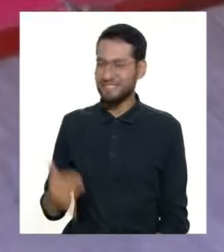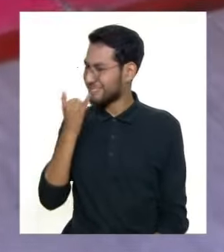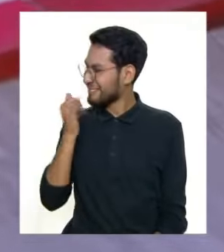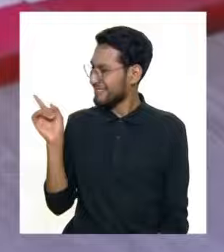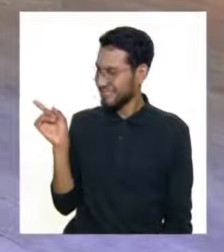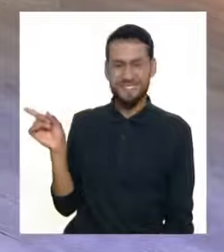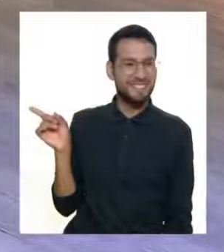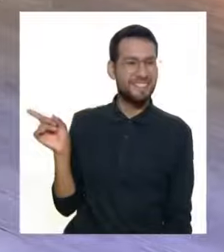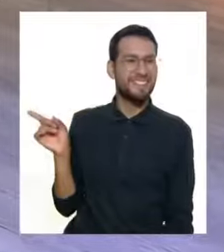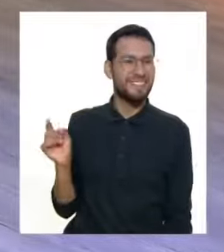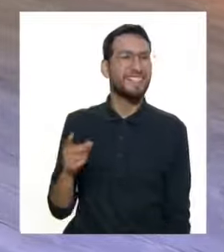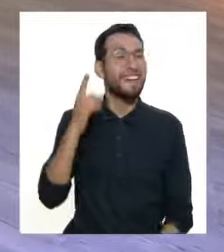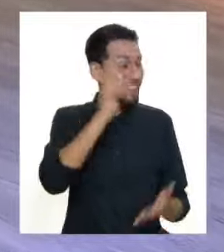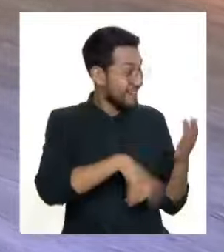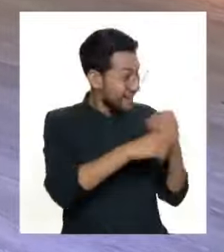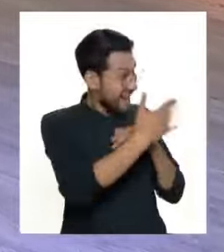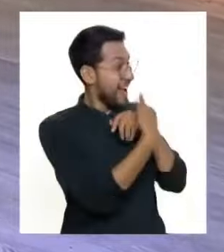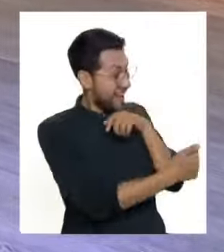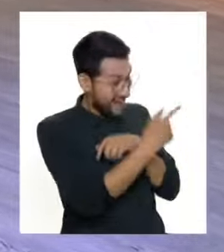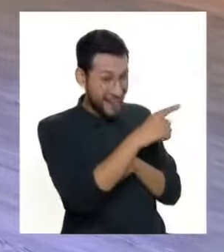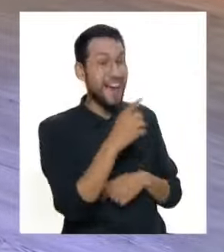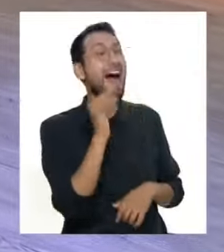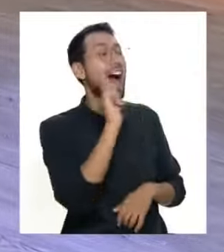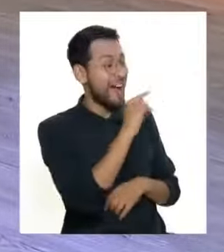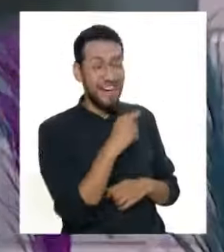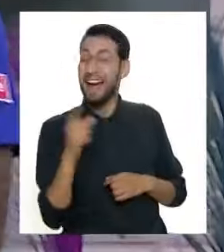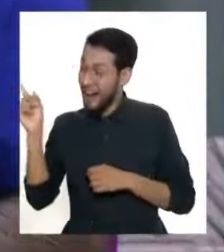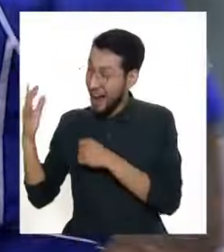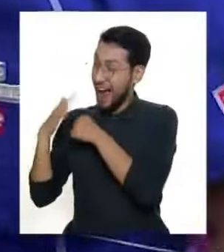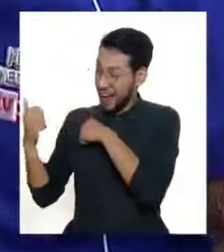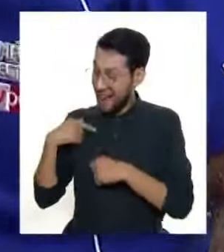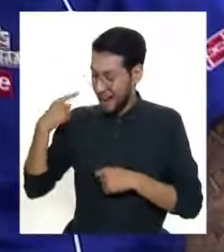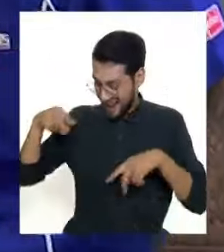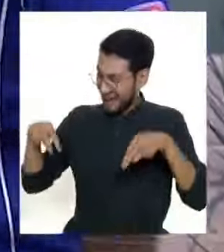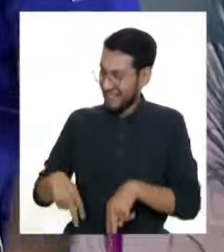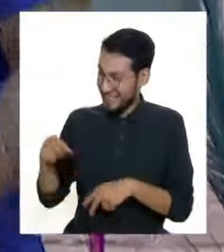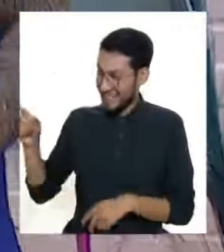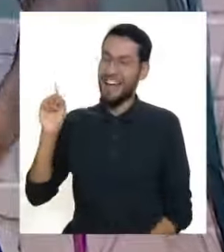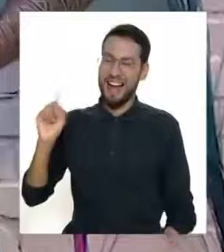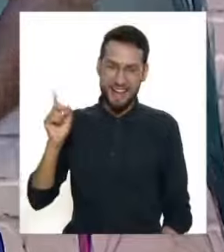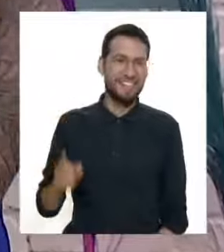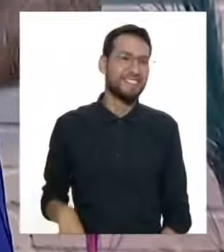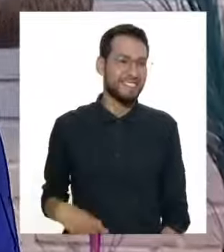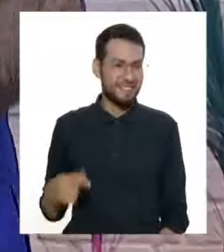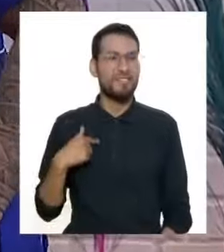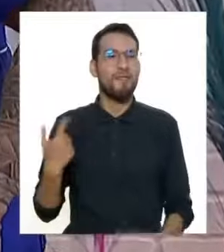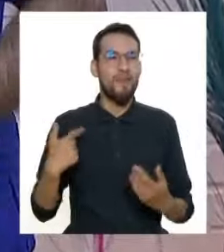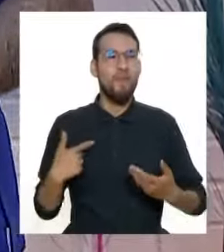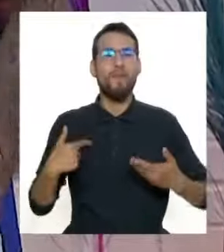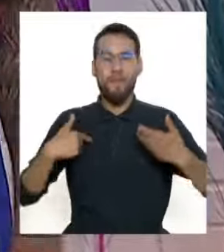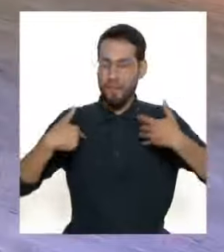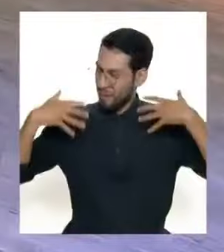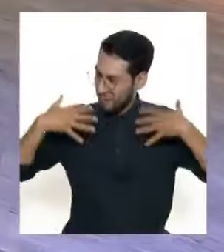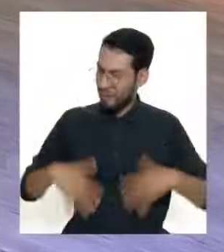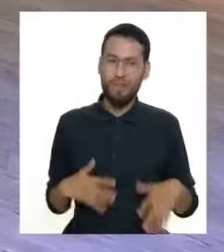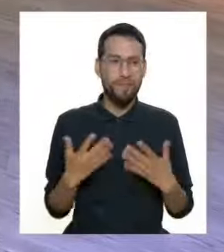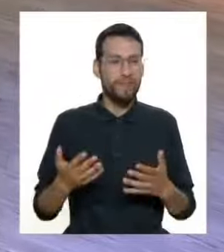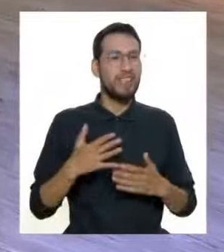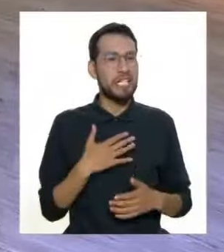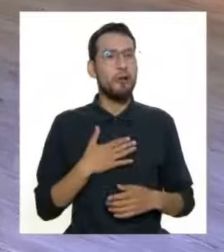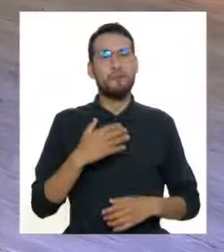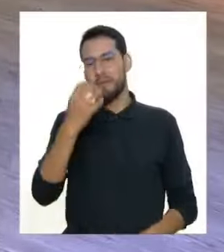Ahora entiendo para qué era el abrazo. ¡No! ¿Para qué era el abrazo? Venía con eso. Ya. Te estaba hablando de mi traje de clown. De mi